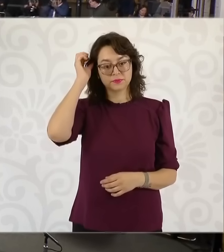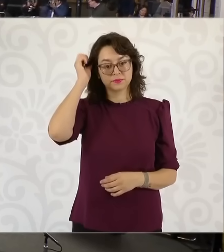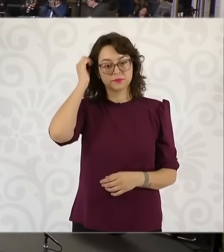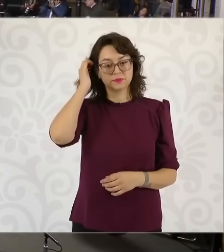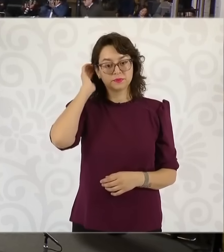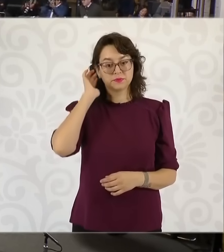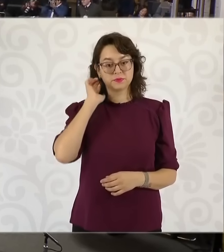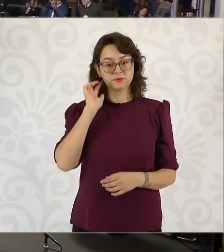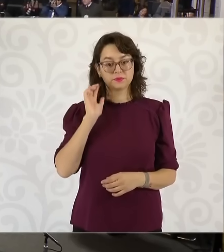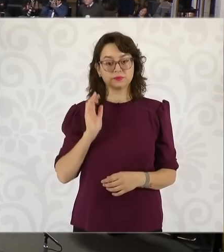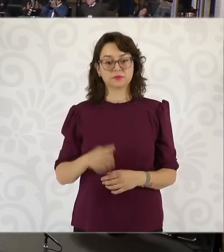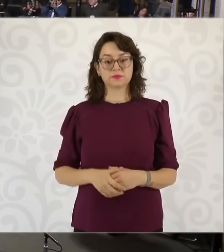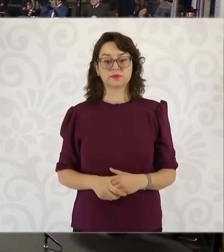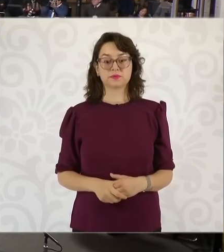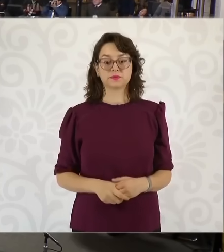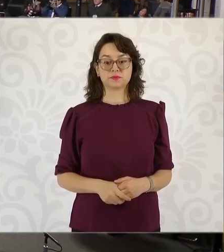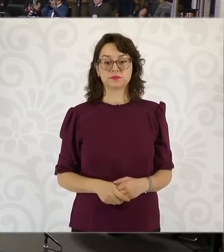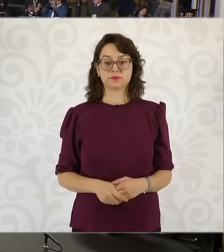Ponemos